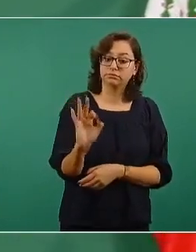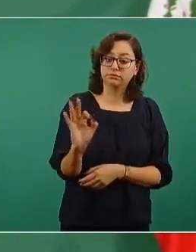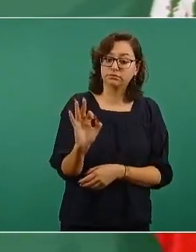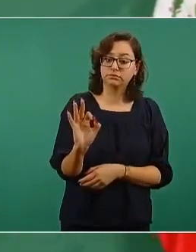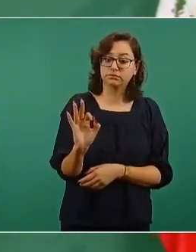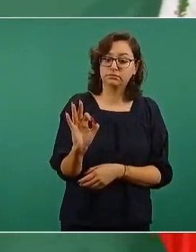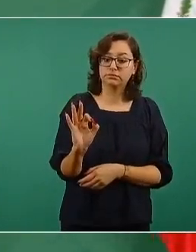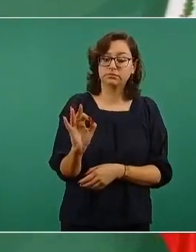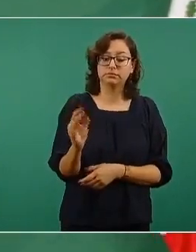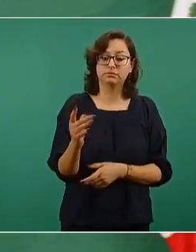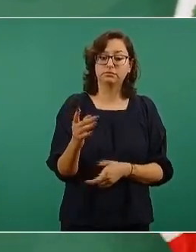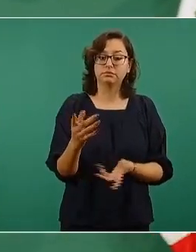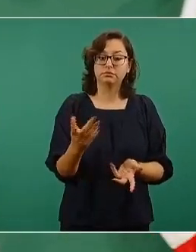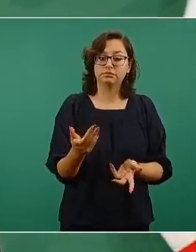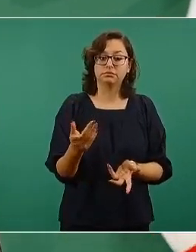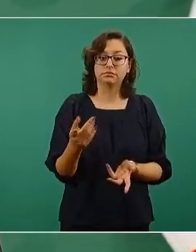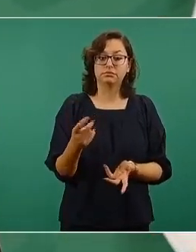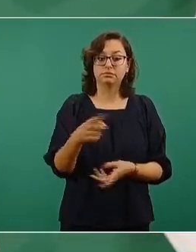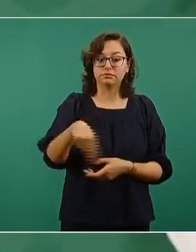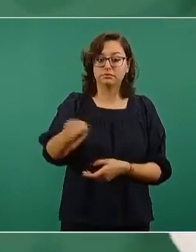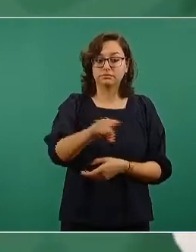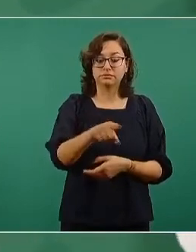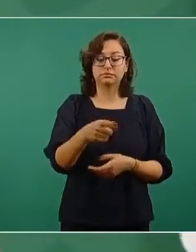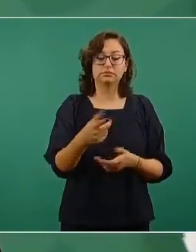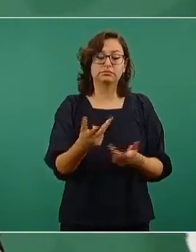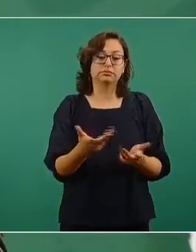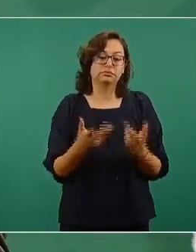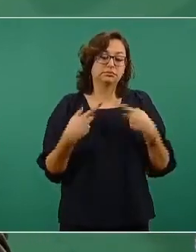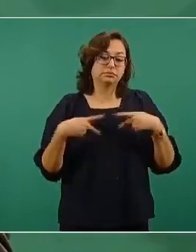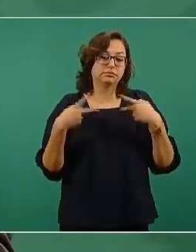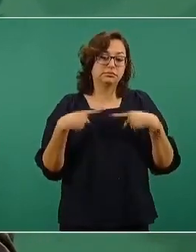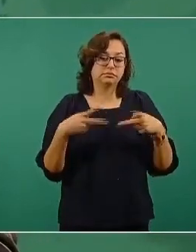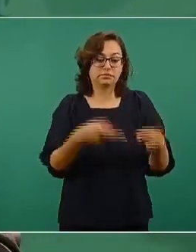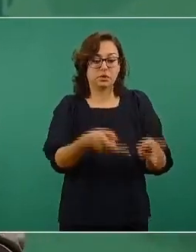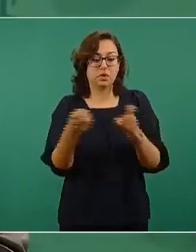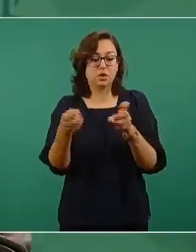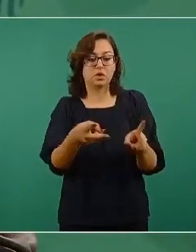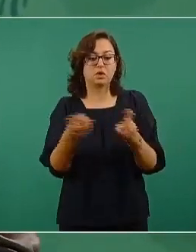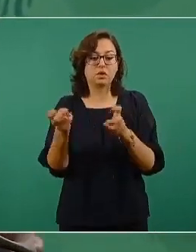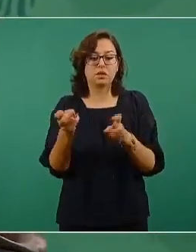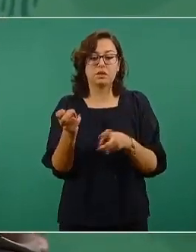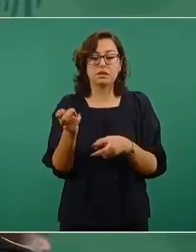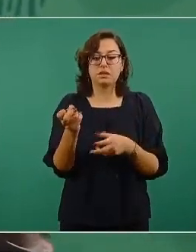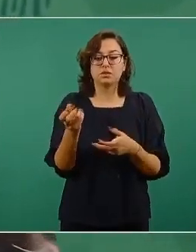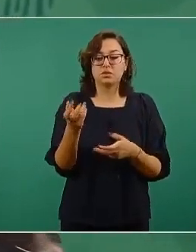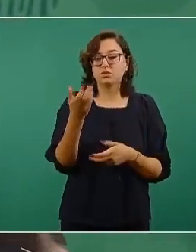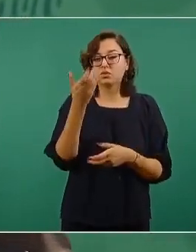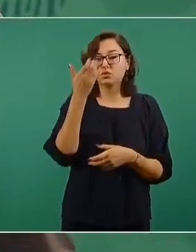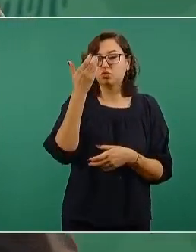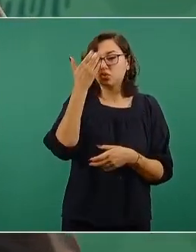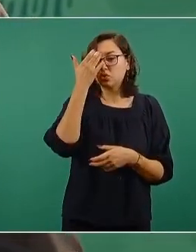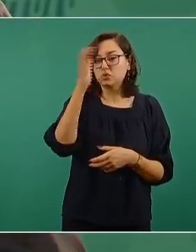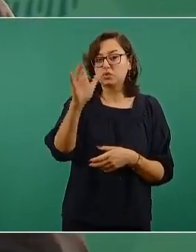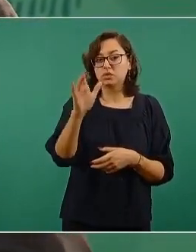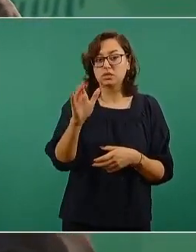quienes participan de manera directa o indirecta no sepan que es delito grave